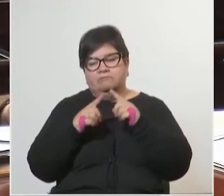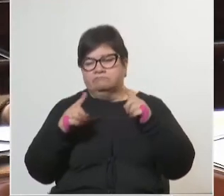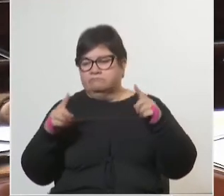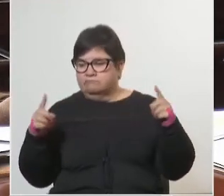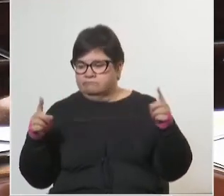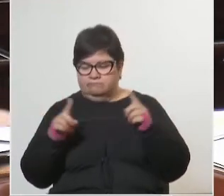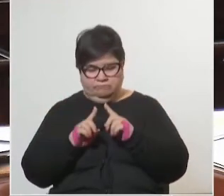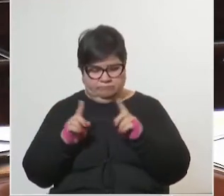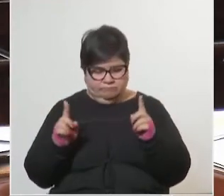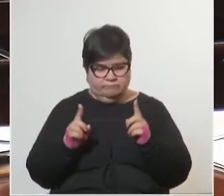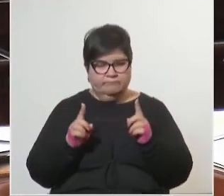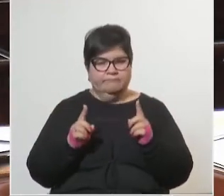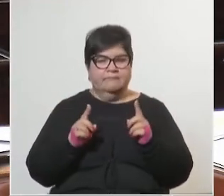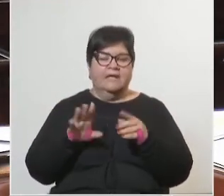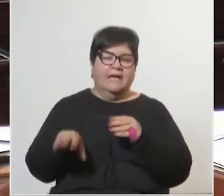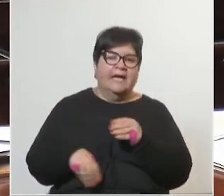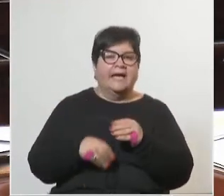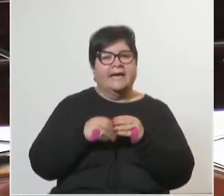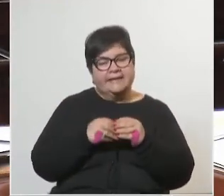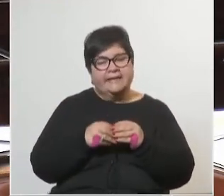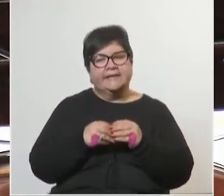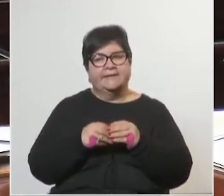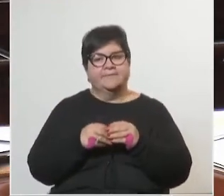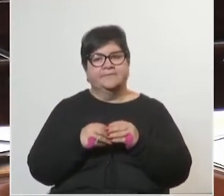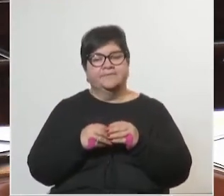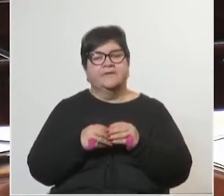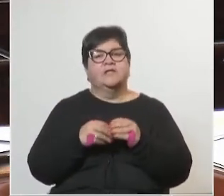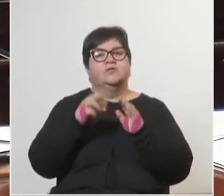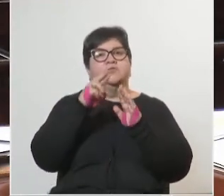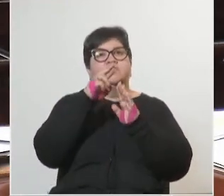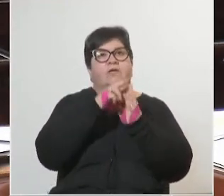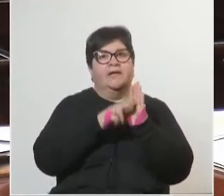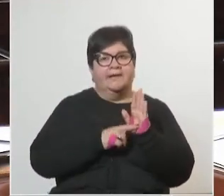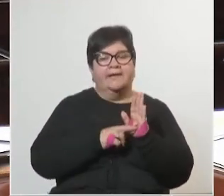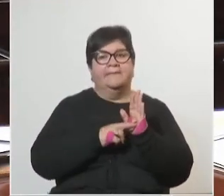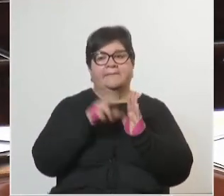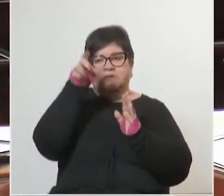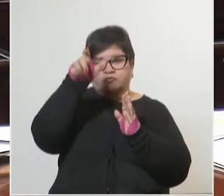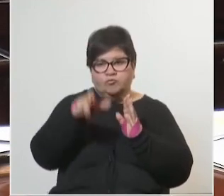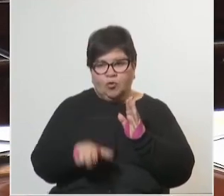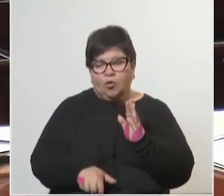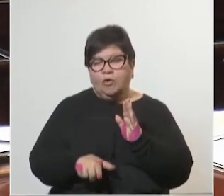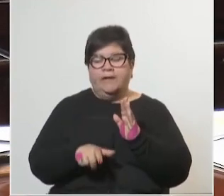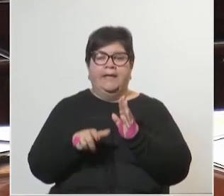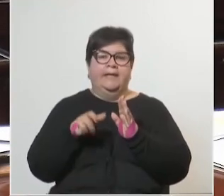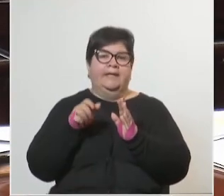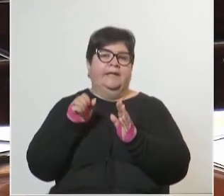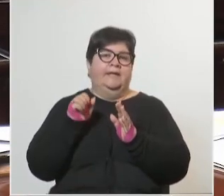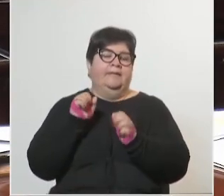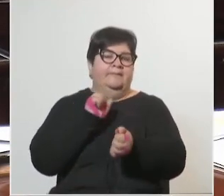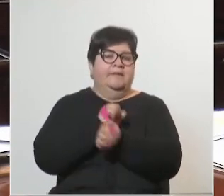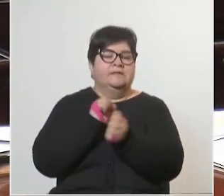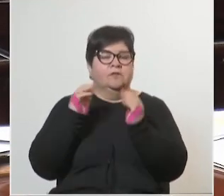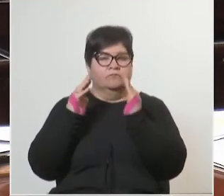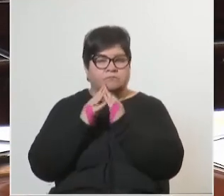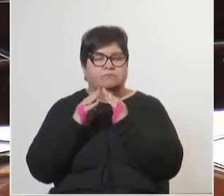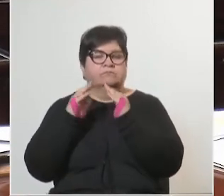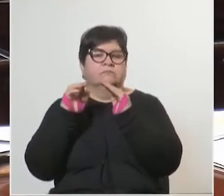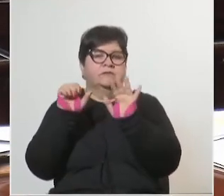cosas, él agrega, consideramos que la regla que se obtenga una reclusión domiciliaria a partir de 65 o 70 años,